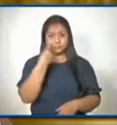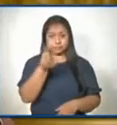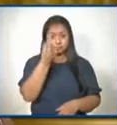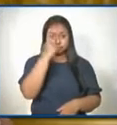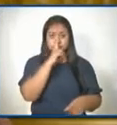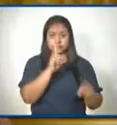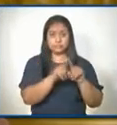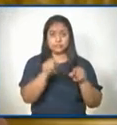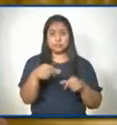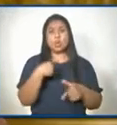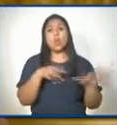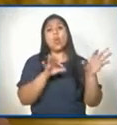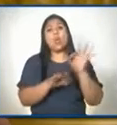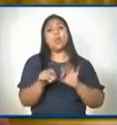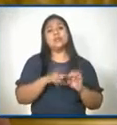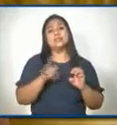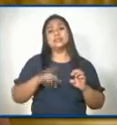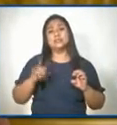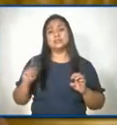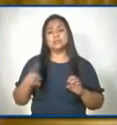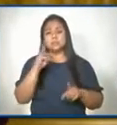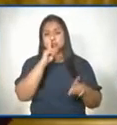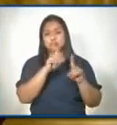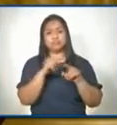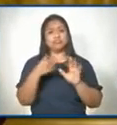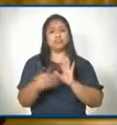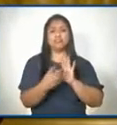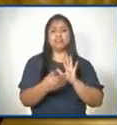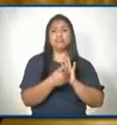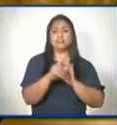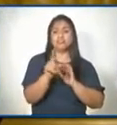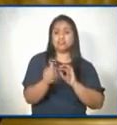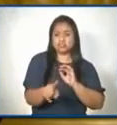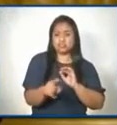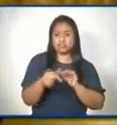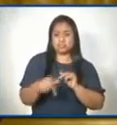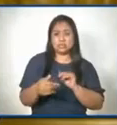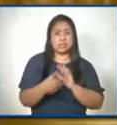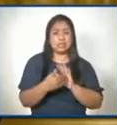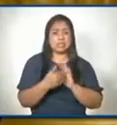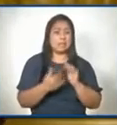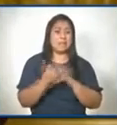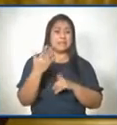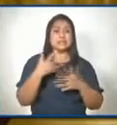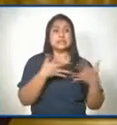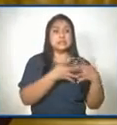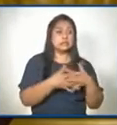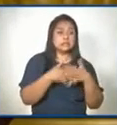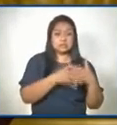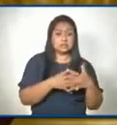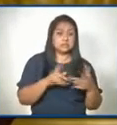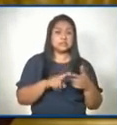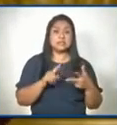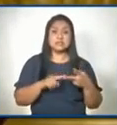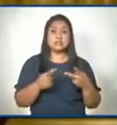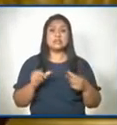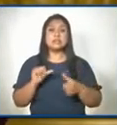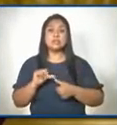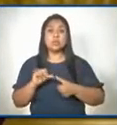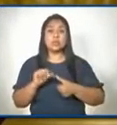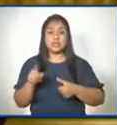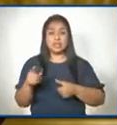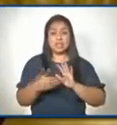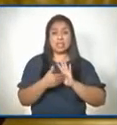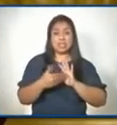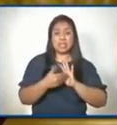estimaciones o estadísticas de los efectos que la pandemia ha tenido en nuestros máximos compradores, es decir, Estados Unidos y la región centroamericana, y si